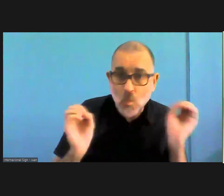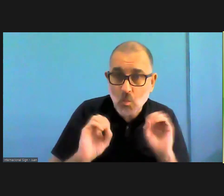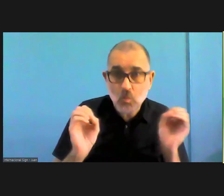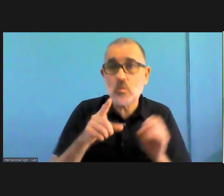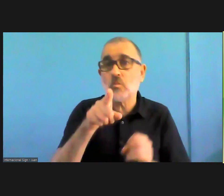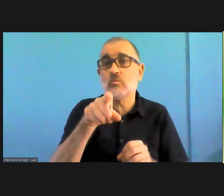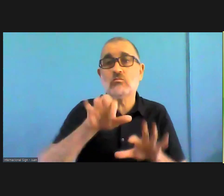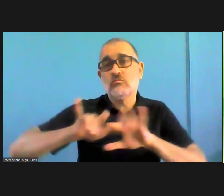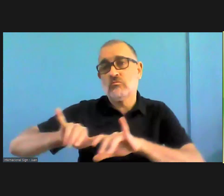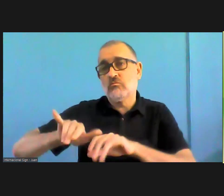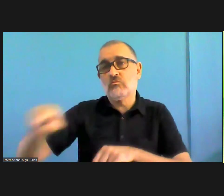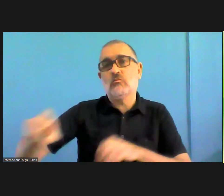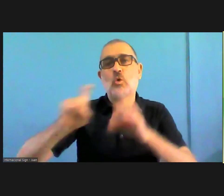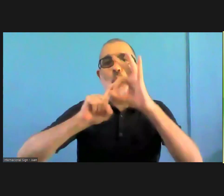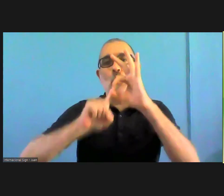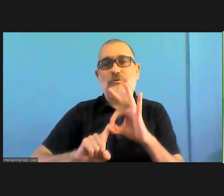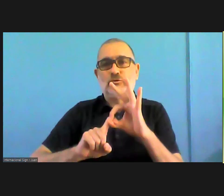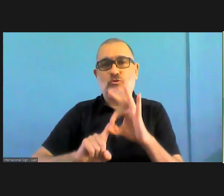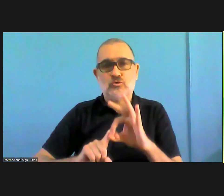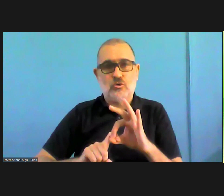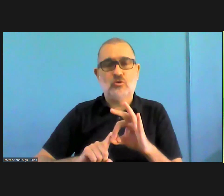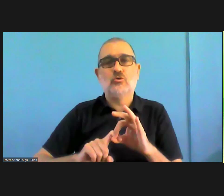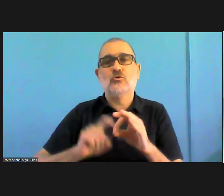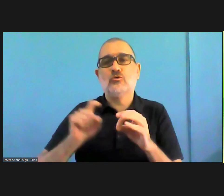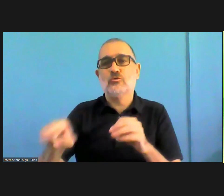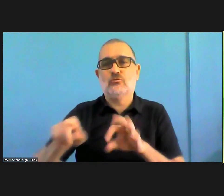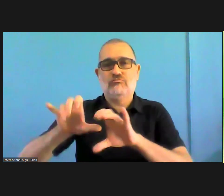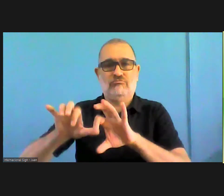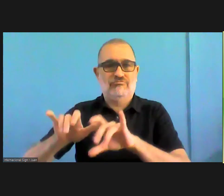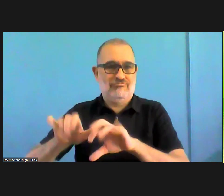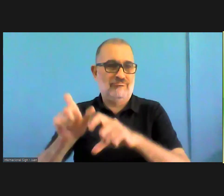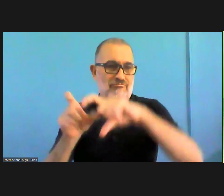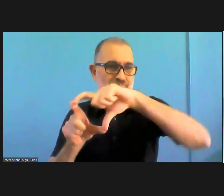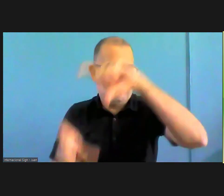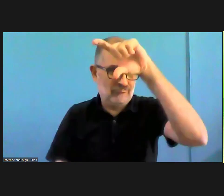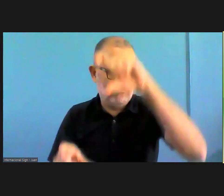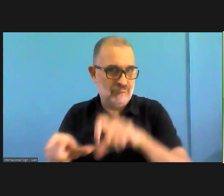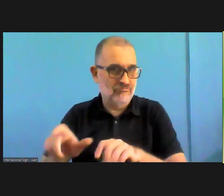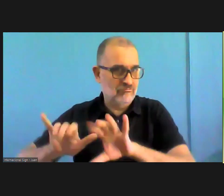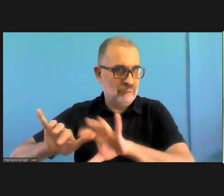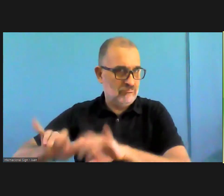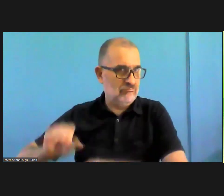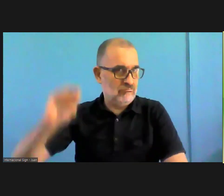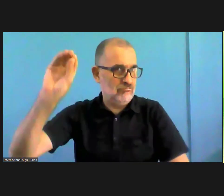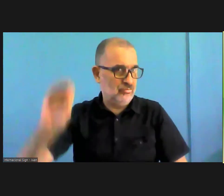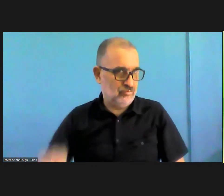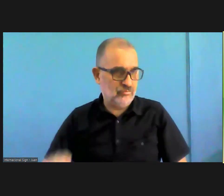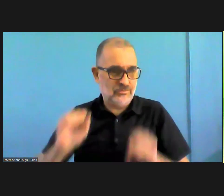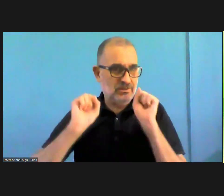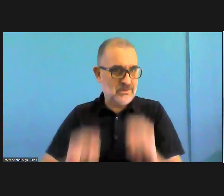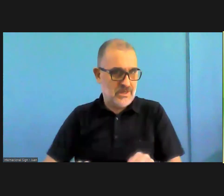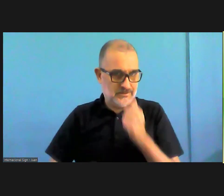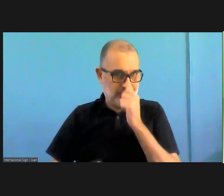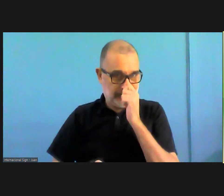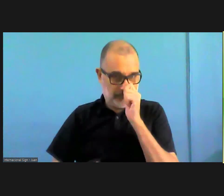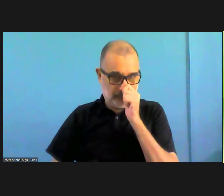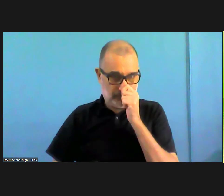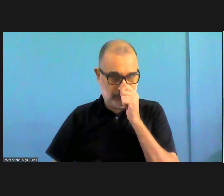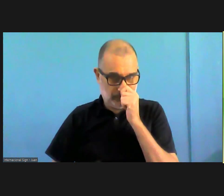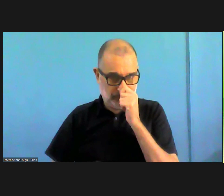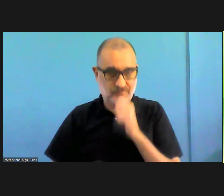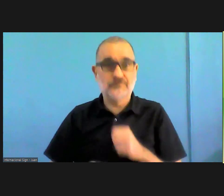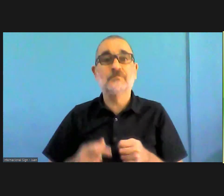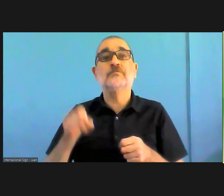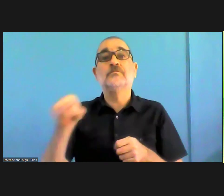a través del QIA. Eso está abajo en la parte de la plataforma de Zoom. Ahí pueden poner sus preguntas